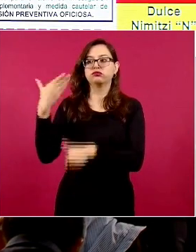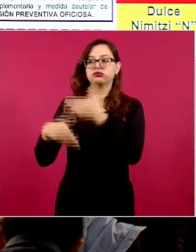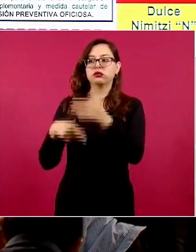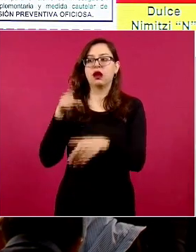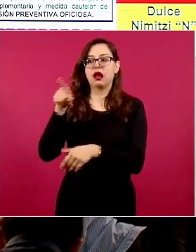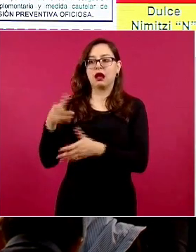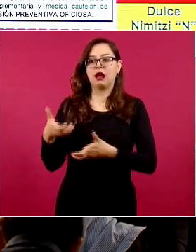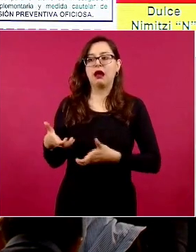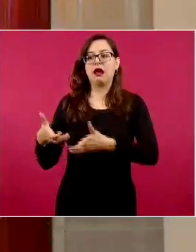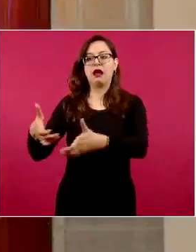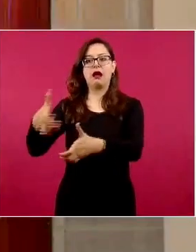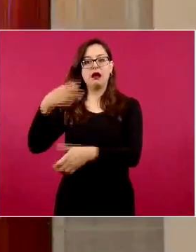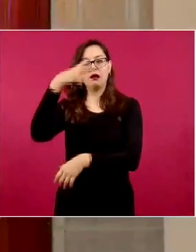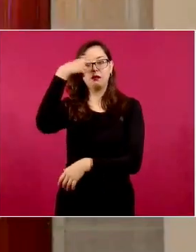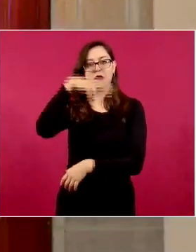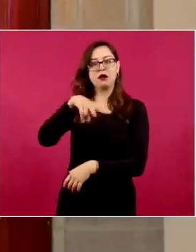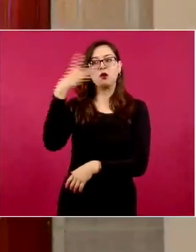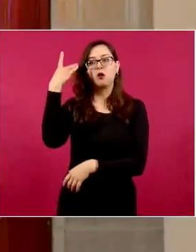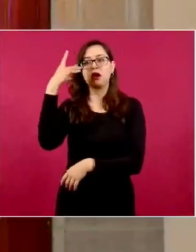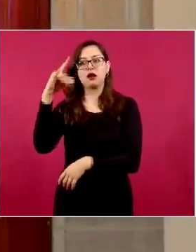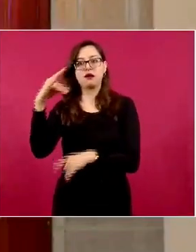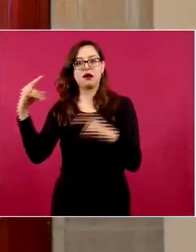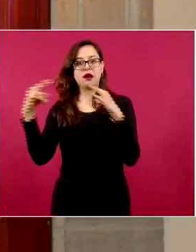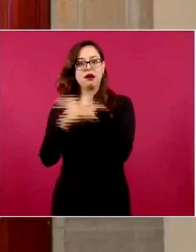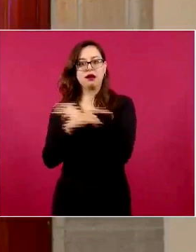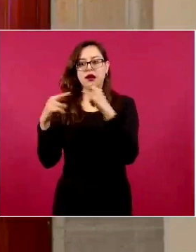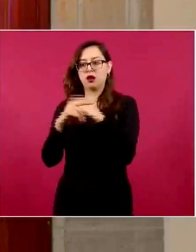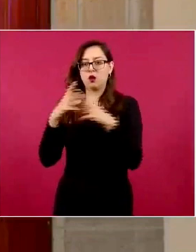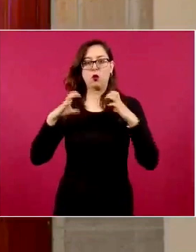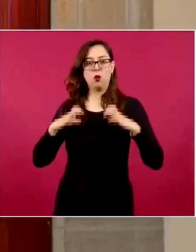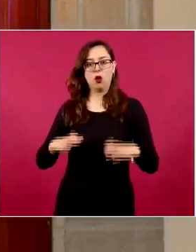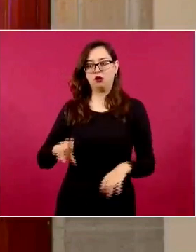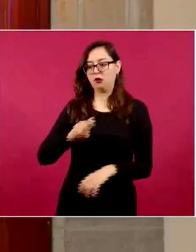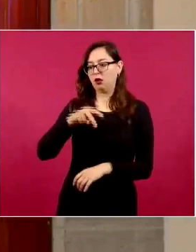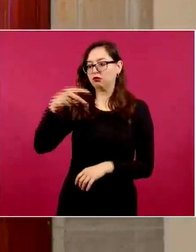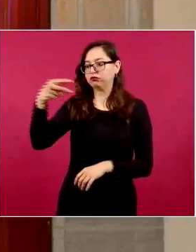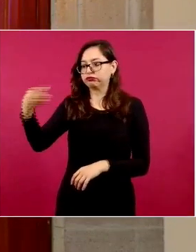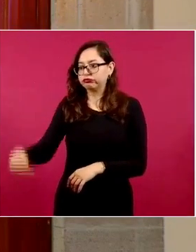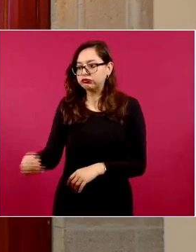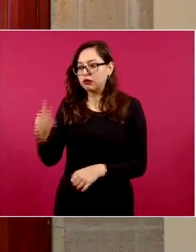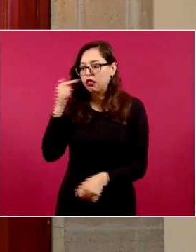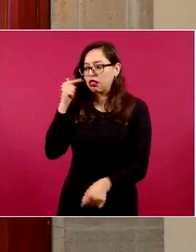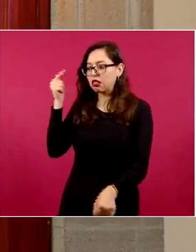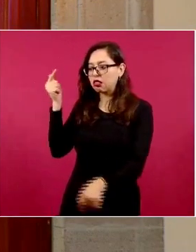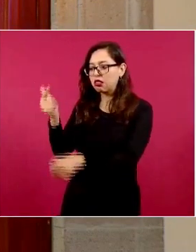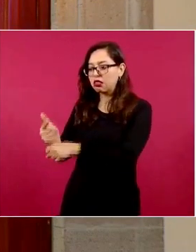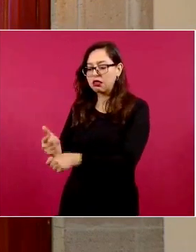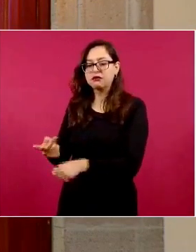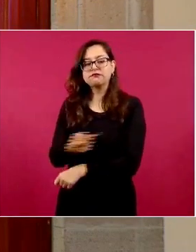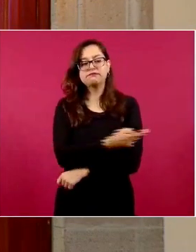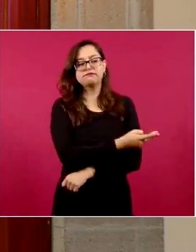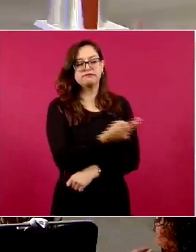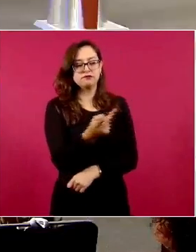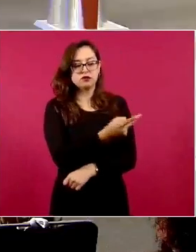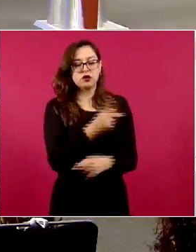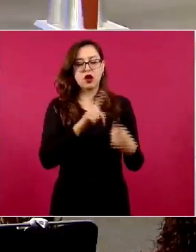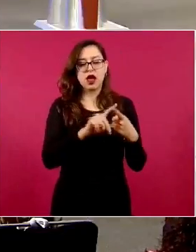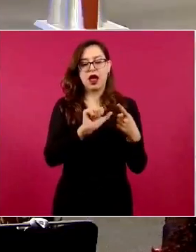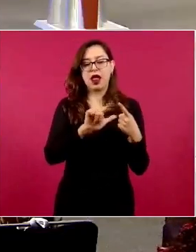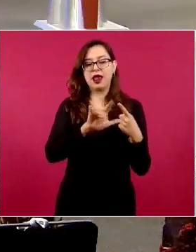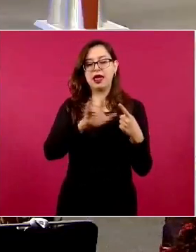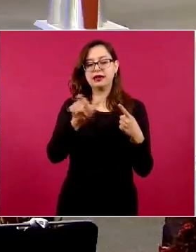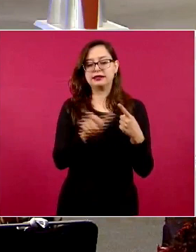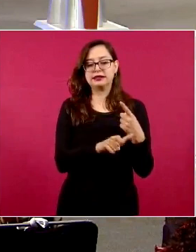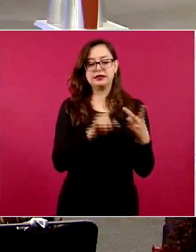carretera México-Cuernavaca. Aquí se informó la semana pasada y ambos ya fueron, Alexis N. y su madre